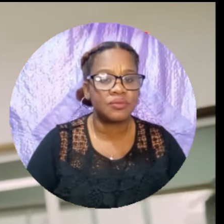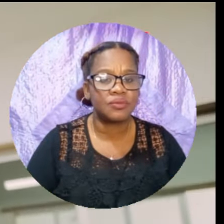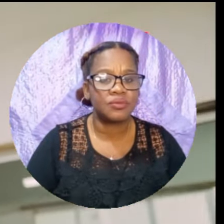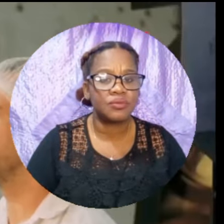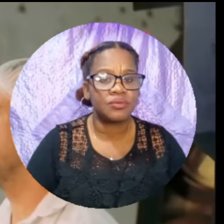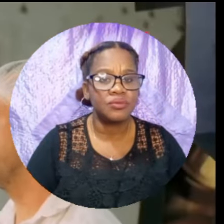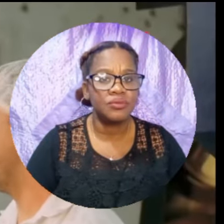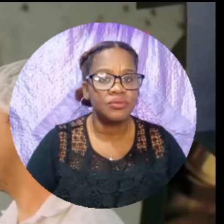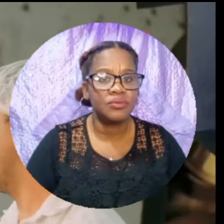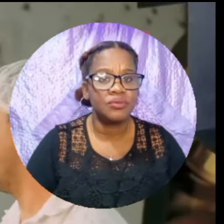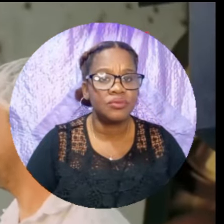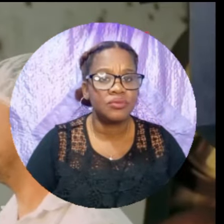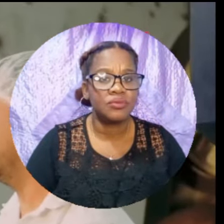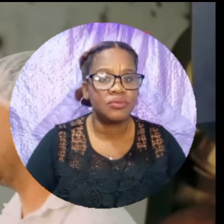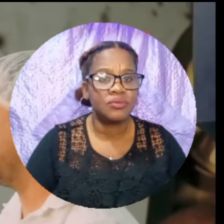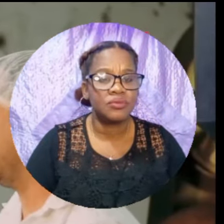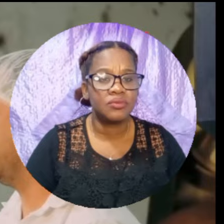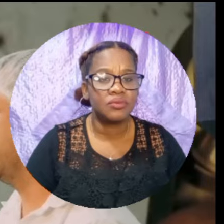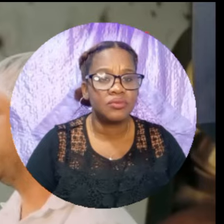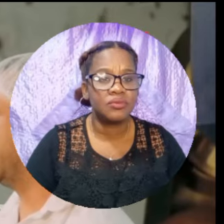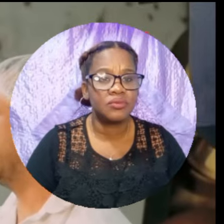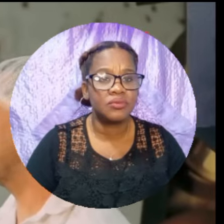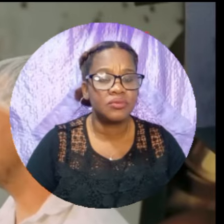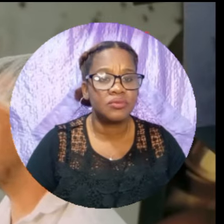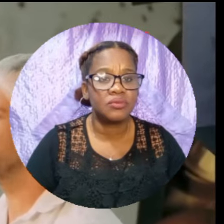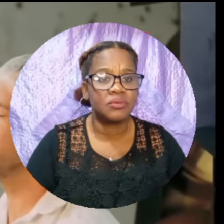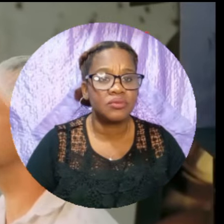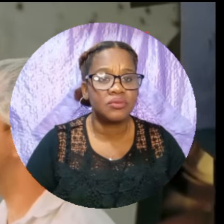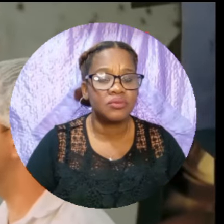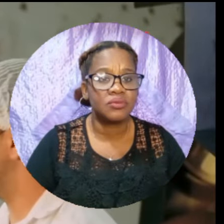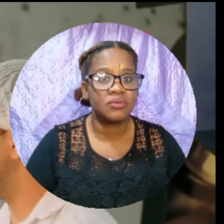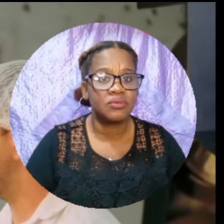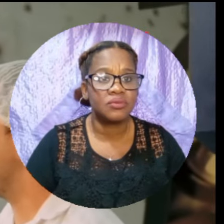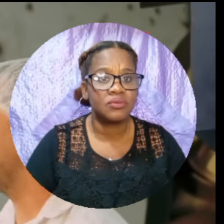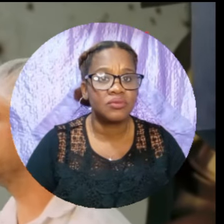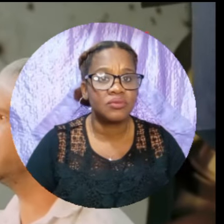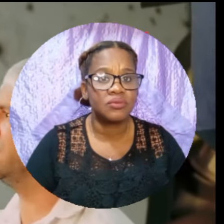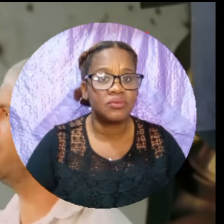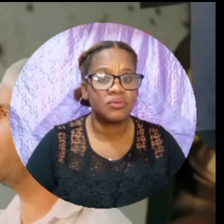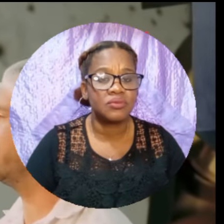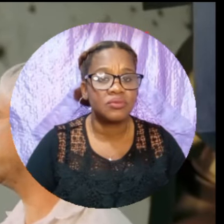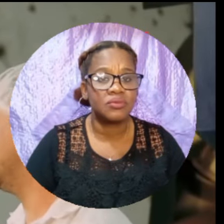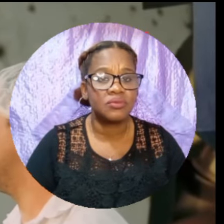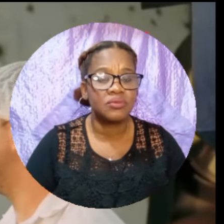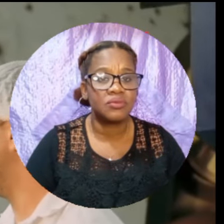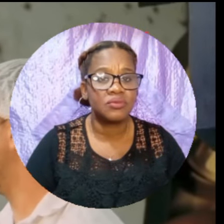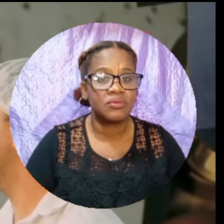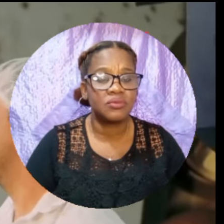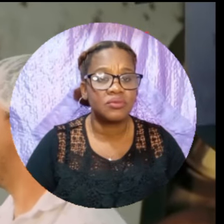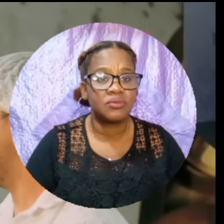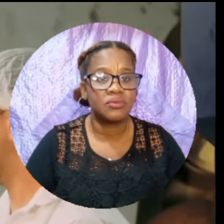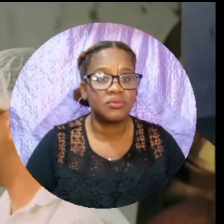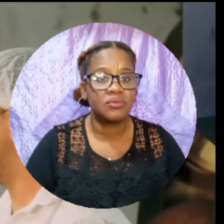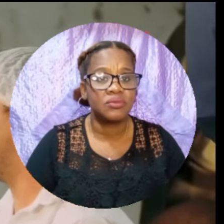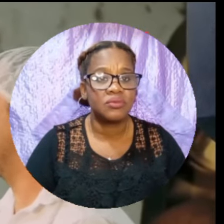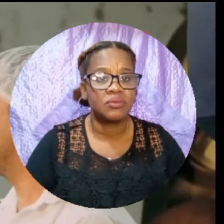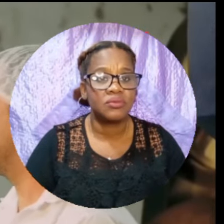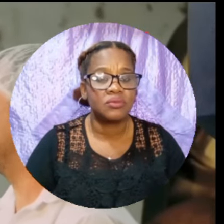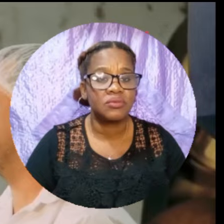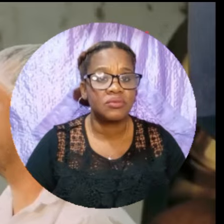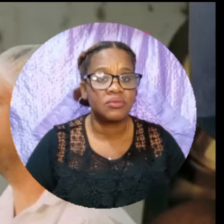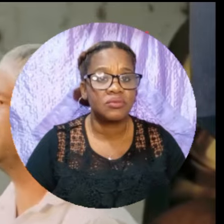y se deja en reposo más o menos 90 o 30 días para garantizar toda su característica buena. Entonces, cuando necesitemos